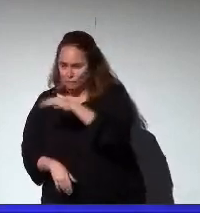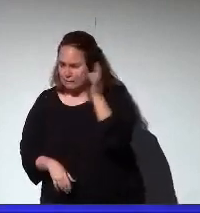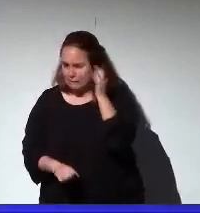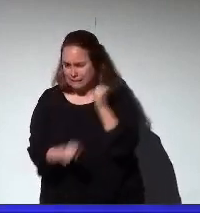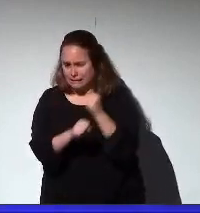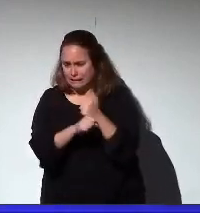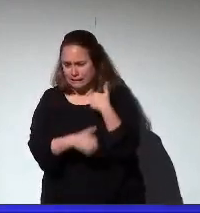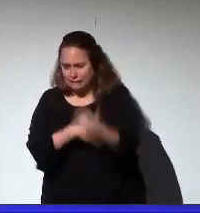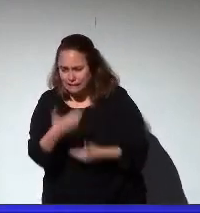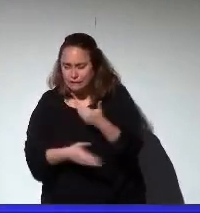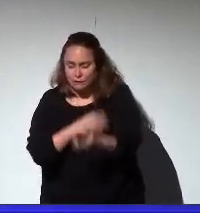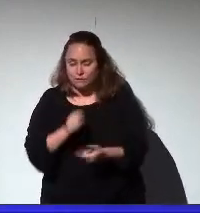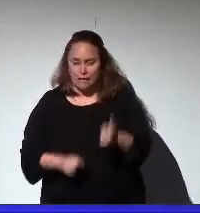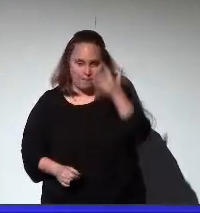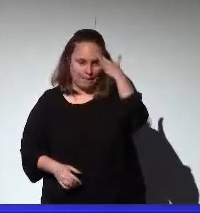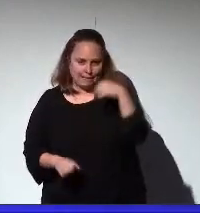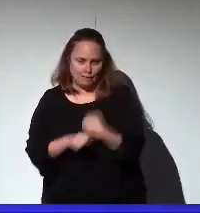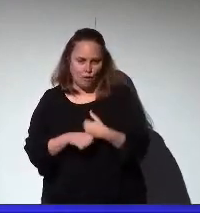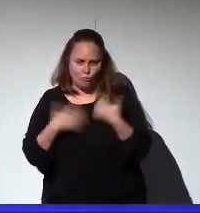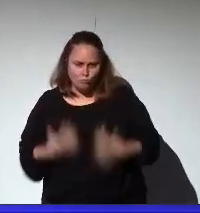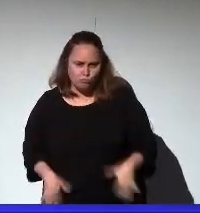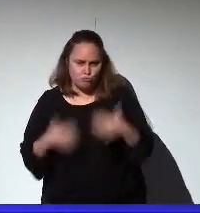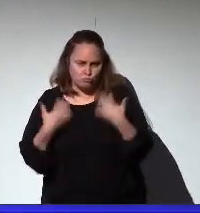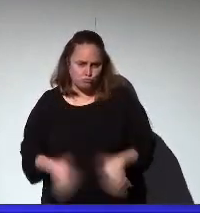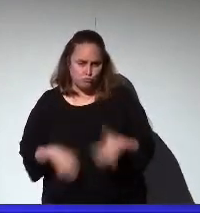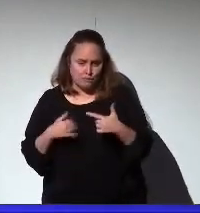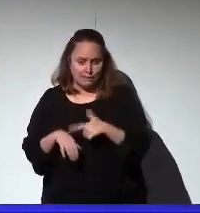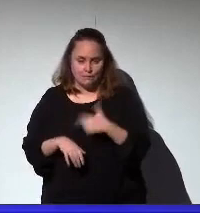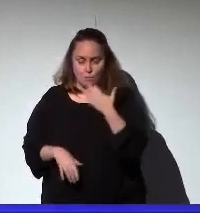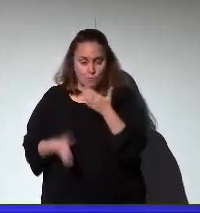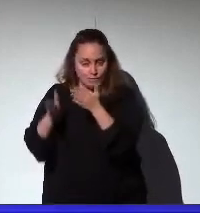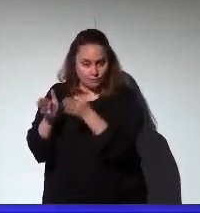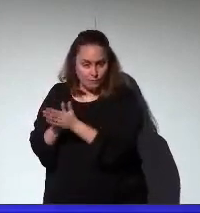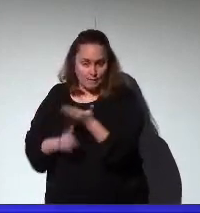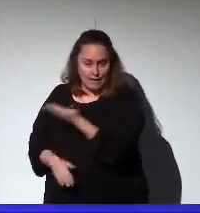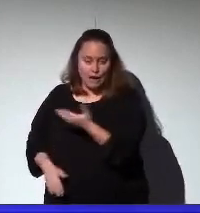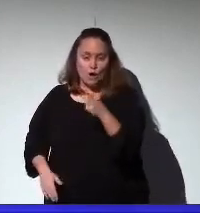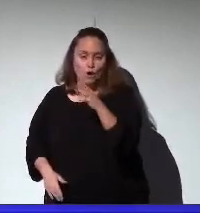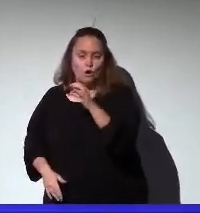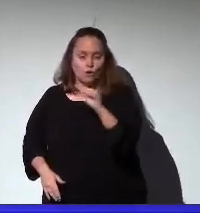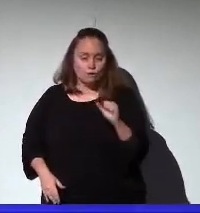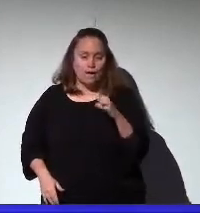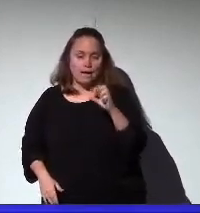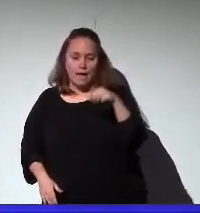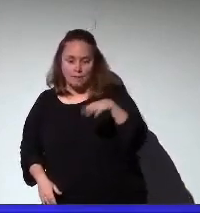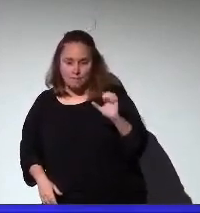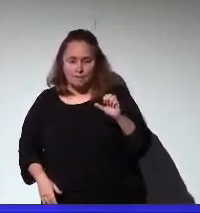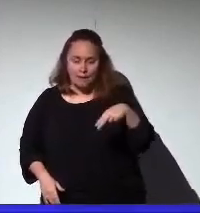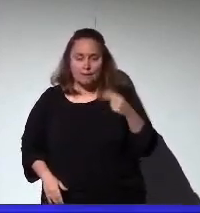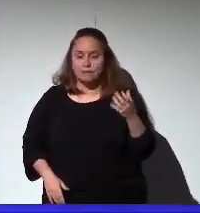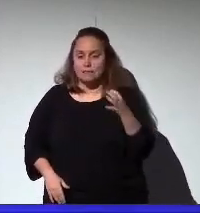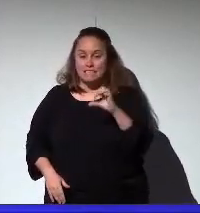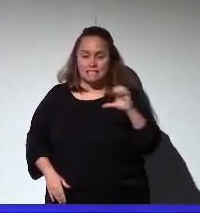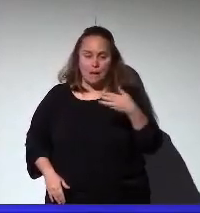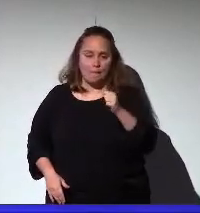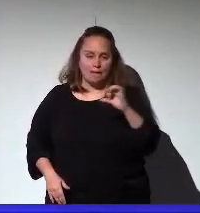posible, ni se imaginan la cantidad de trabajo y el tiempo que llevan Rosa, Encarna, Sebastián, Félix, ahora Samuel. Los compañeros de la